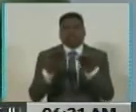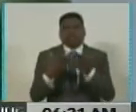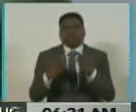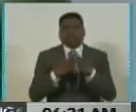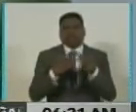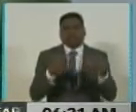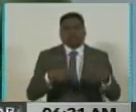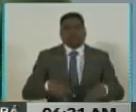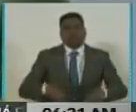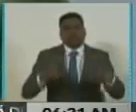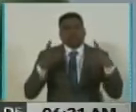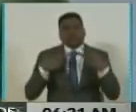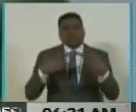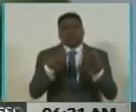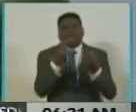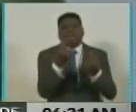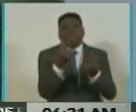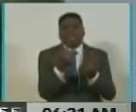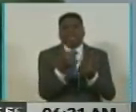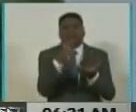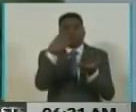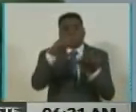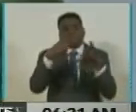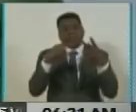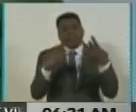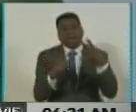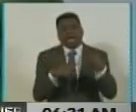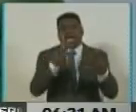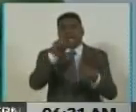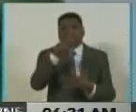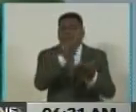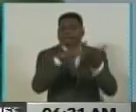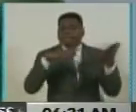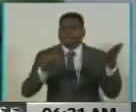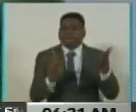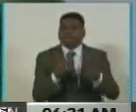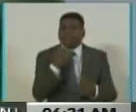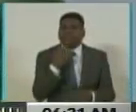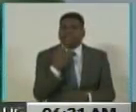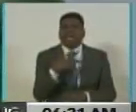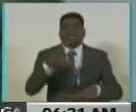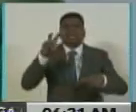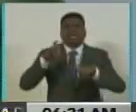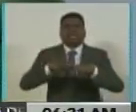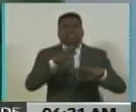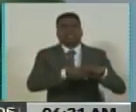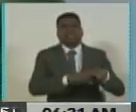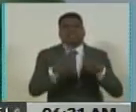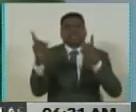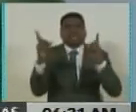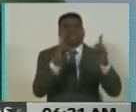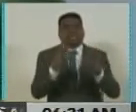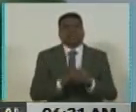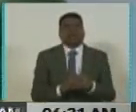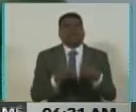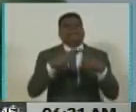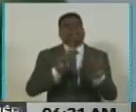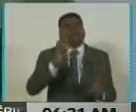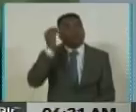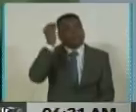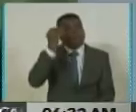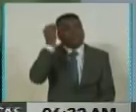subsistencia, el precio de los productos. Entonces yo creo que esta etapa es una etapa donde hay que sentarse a dialogar, pero pensando en